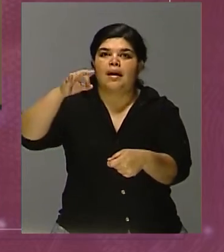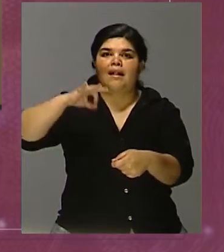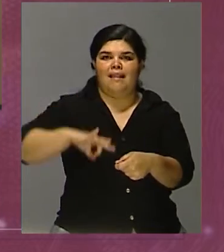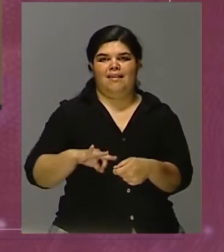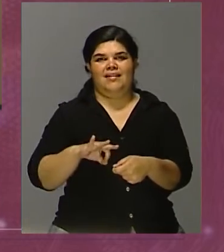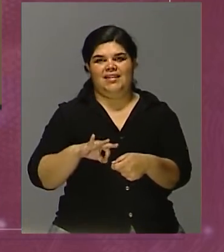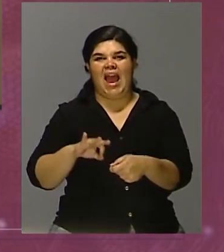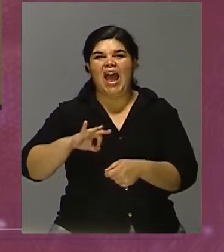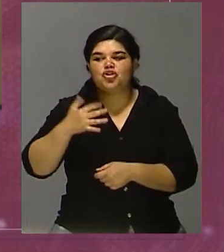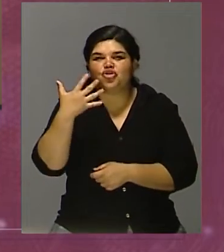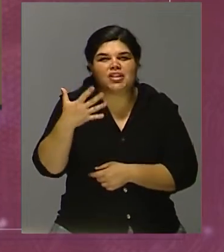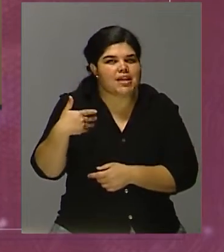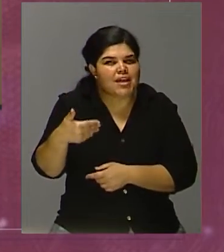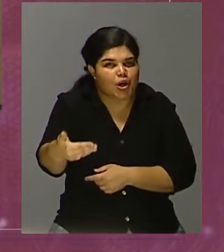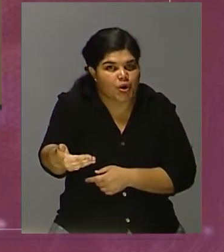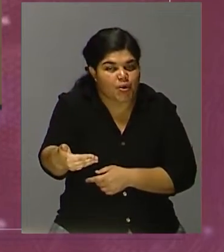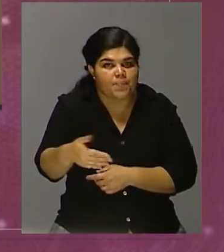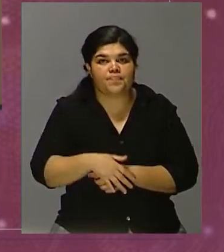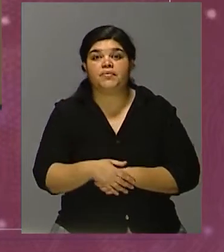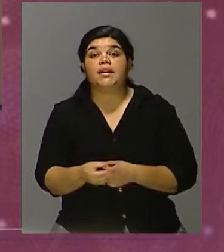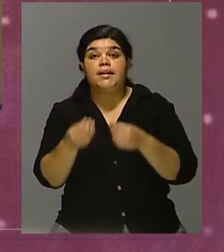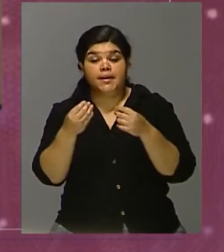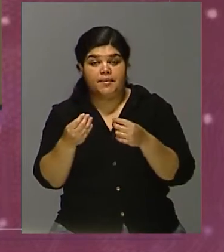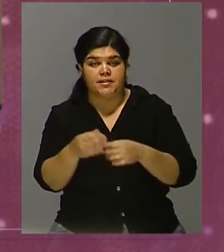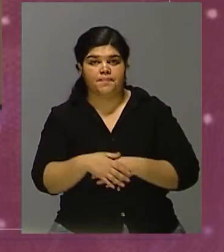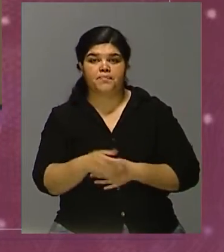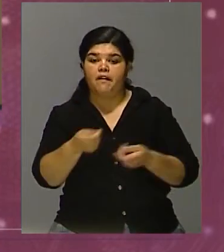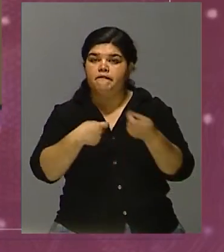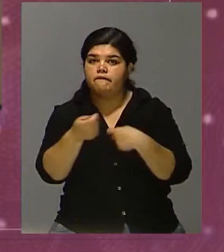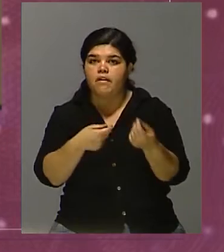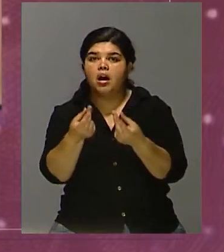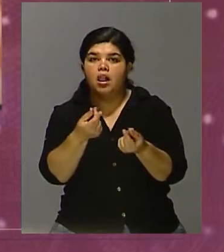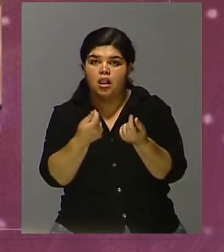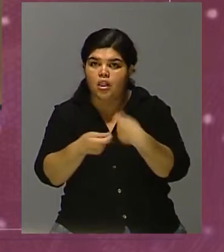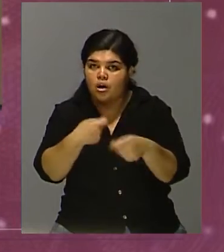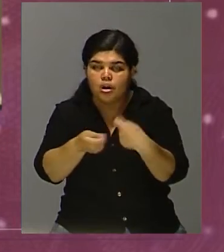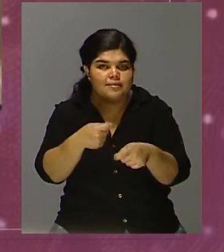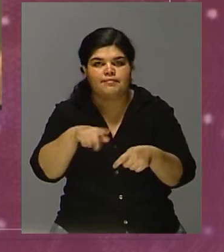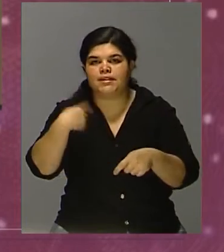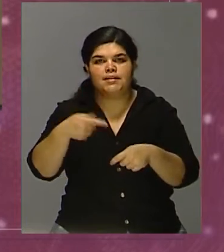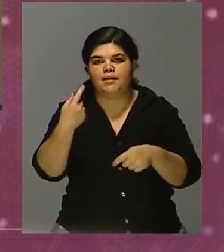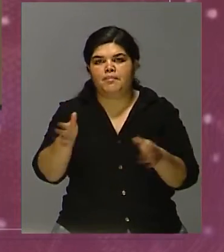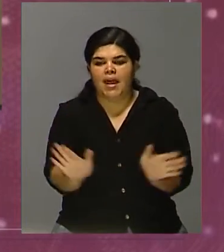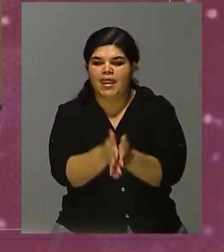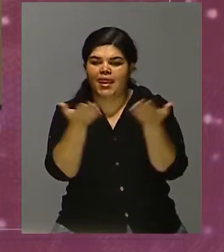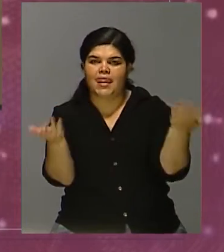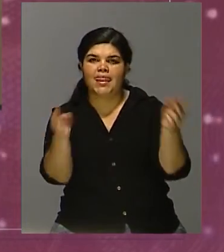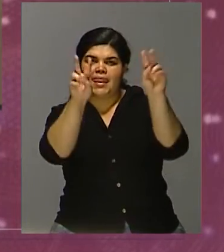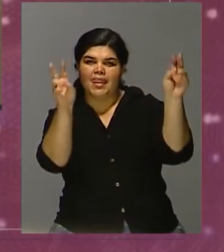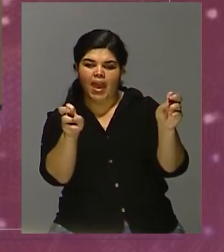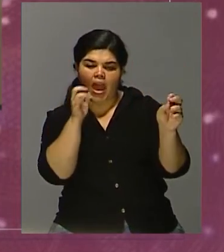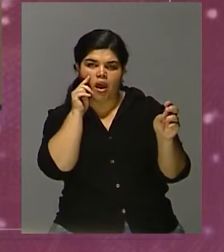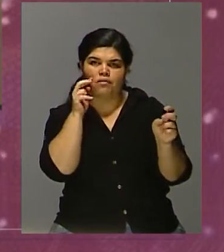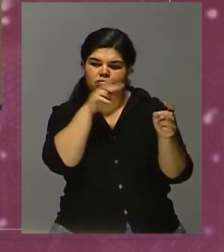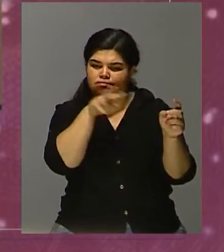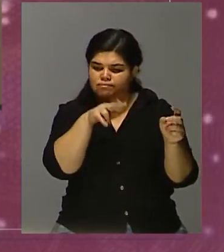lo explico por qué. El mercado de valores en el corto plazo tiene esa locura que a veces uno ve en los titulares de diario, que uno vemos en los gráficos y demás.